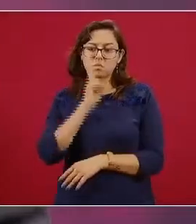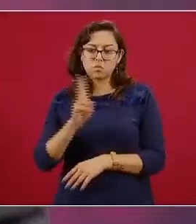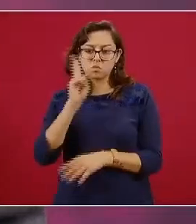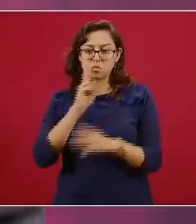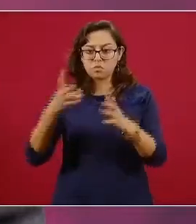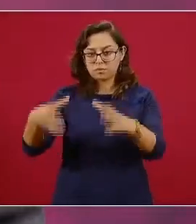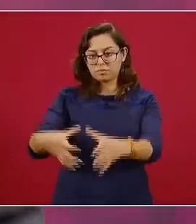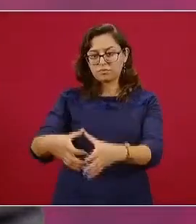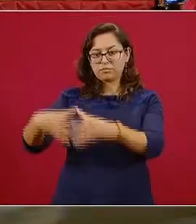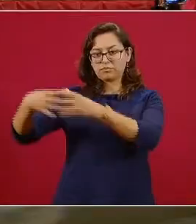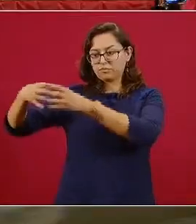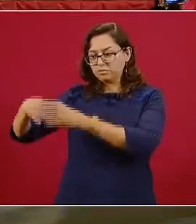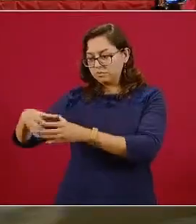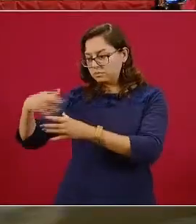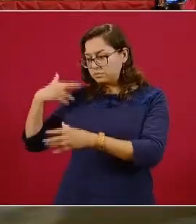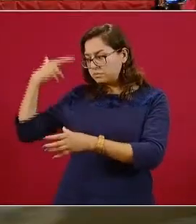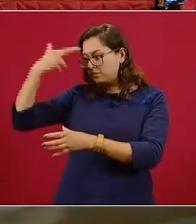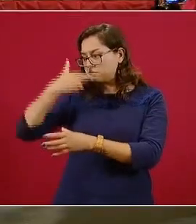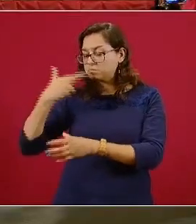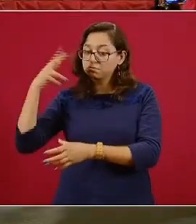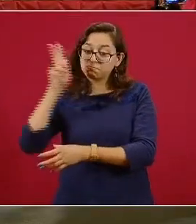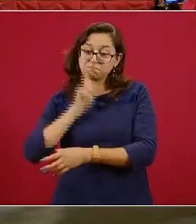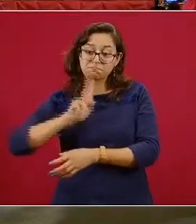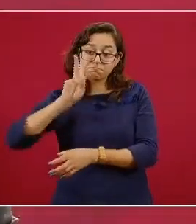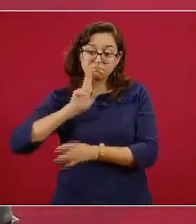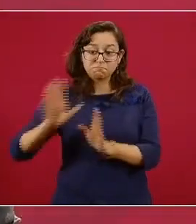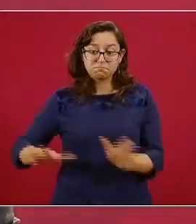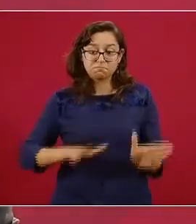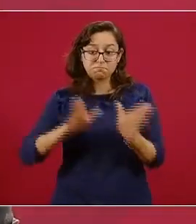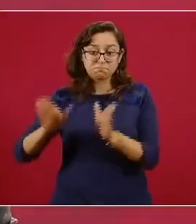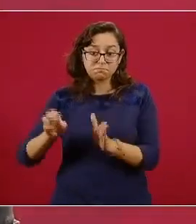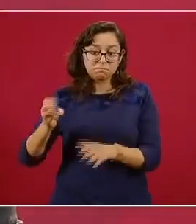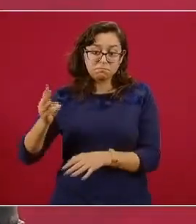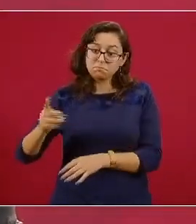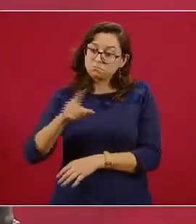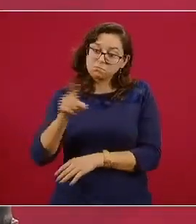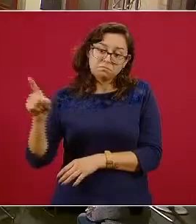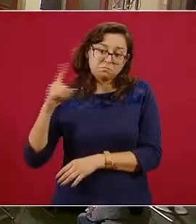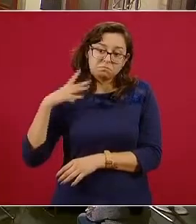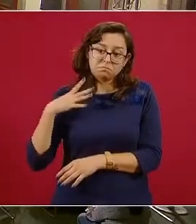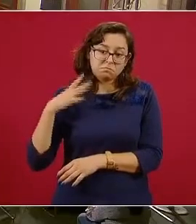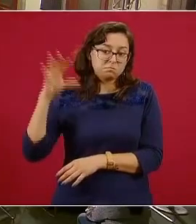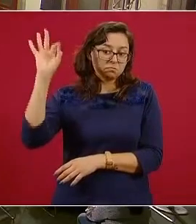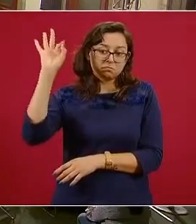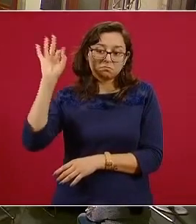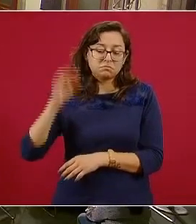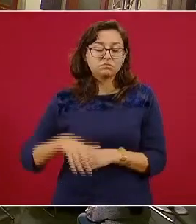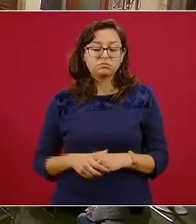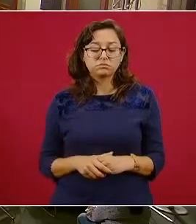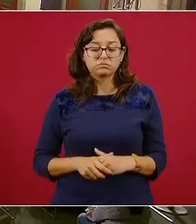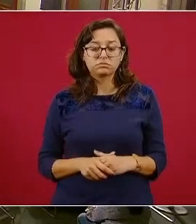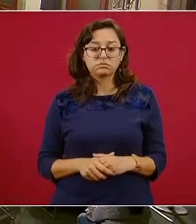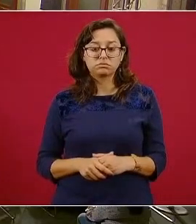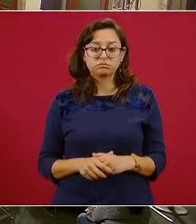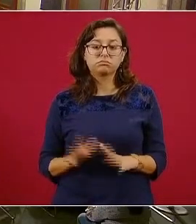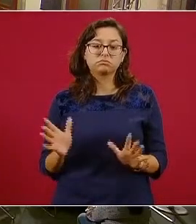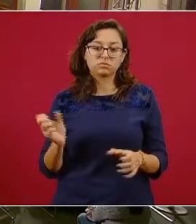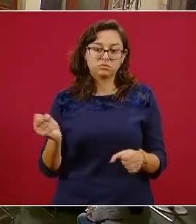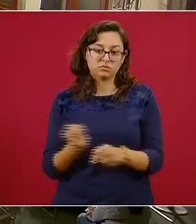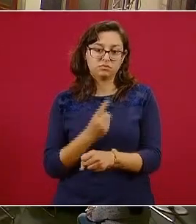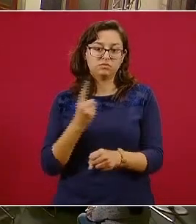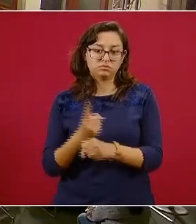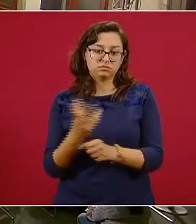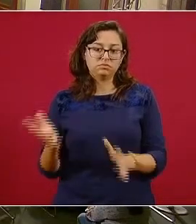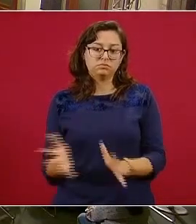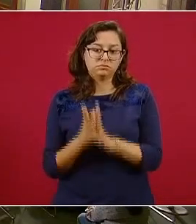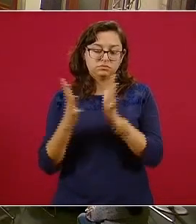exclusión de los diseños de los estudios voluntariamente accedan a la oportunidad de participar en